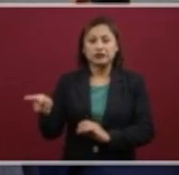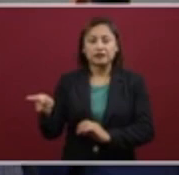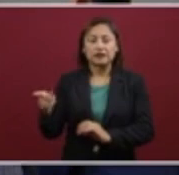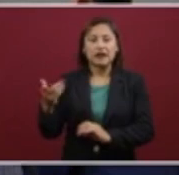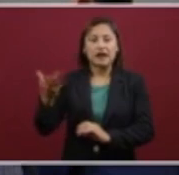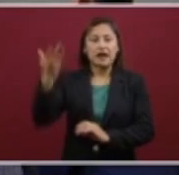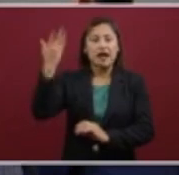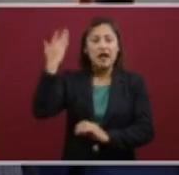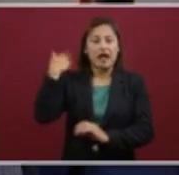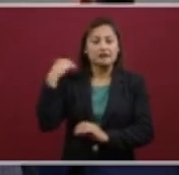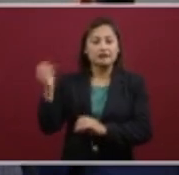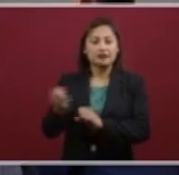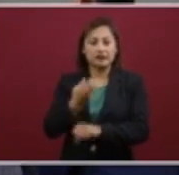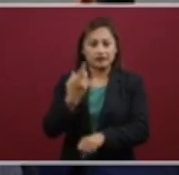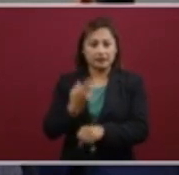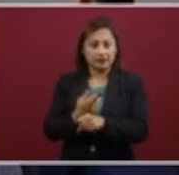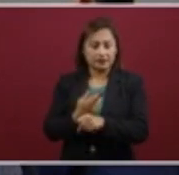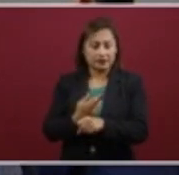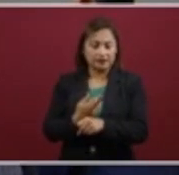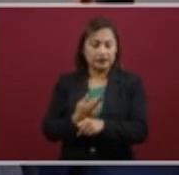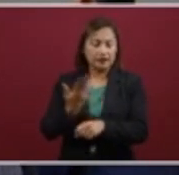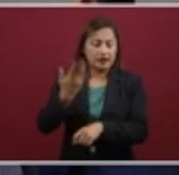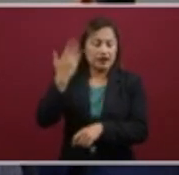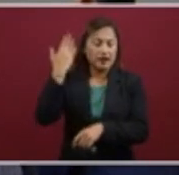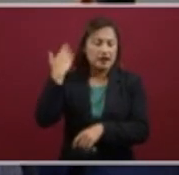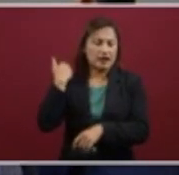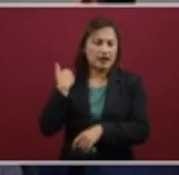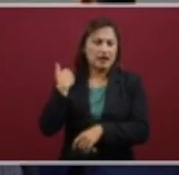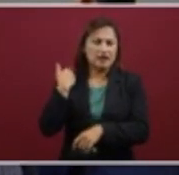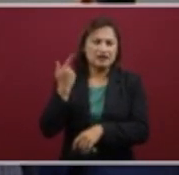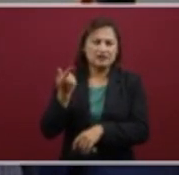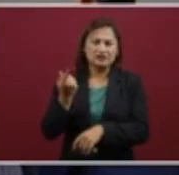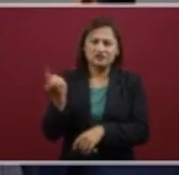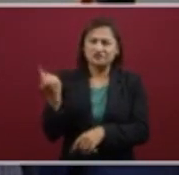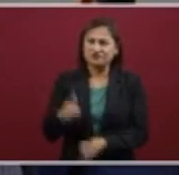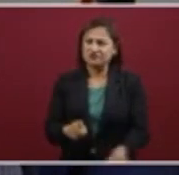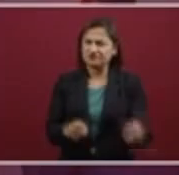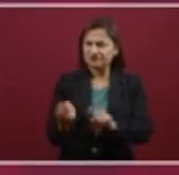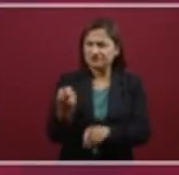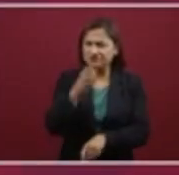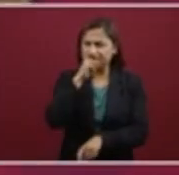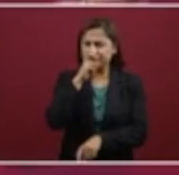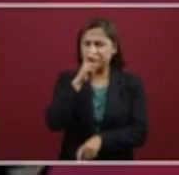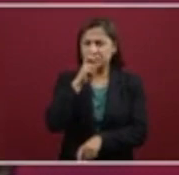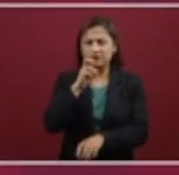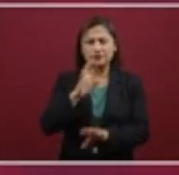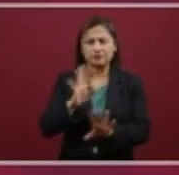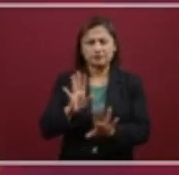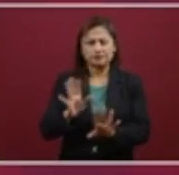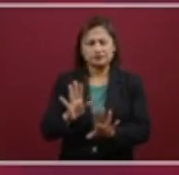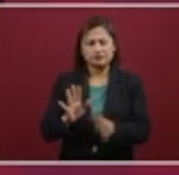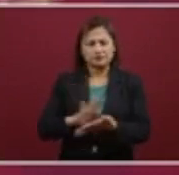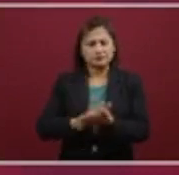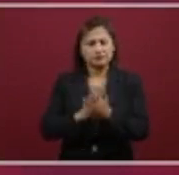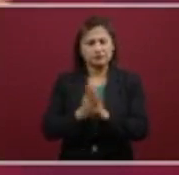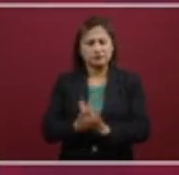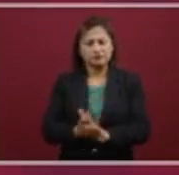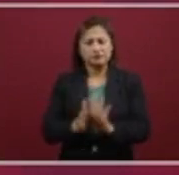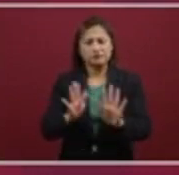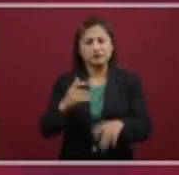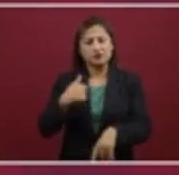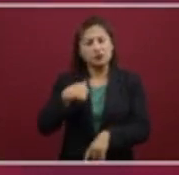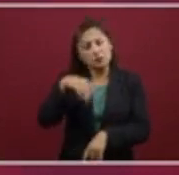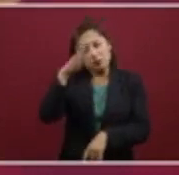autoritarismo. A mí me gustaría que un día, porque todo esto es nuevo y